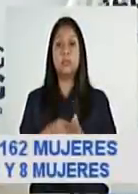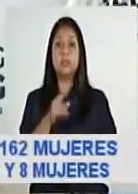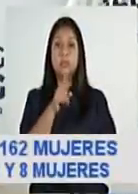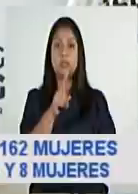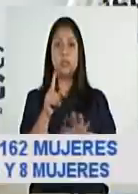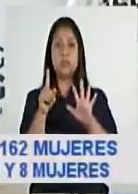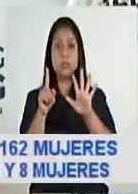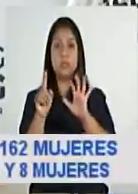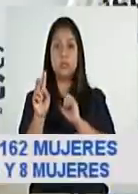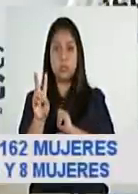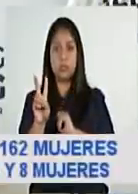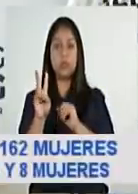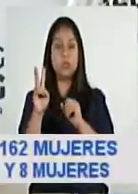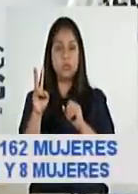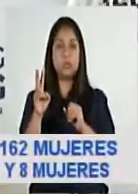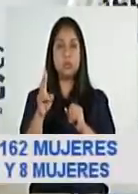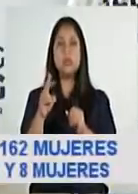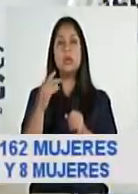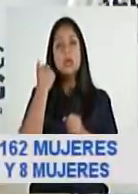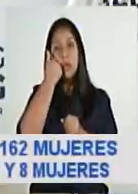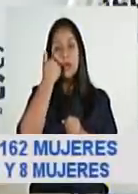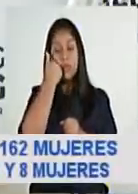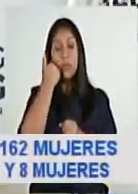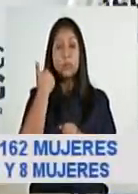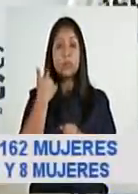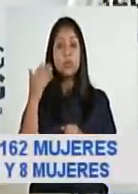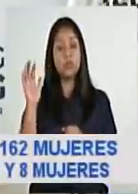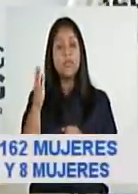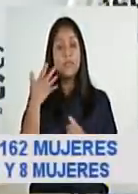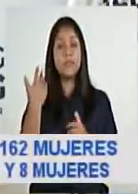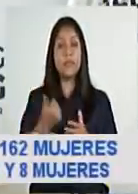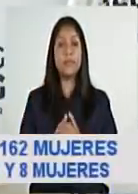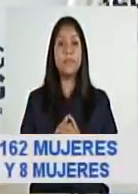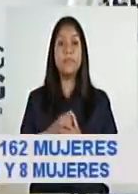6.162 casos activos en el país.